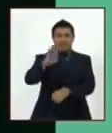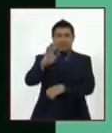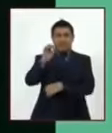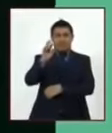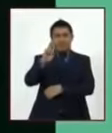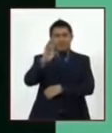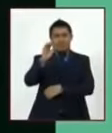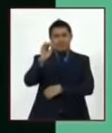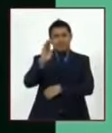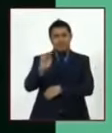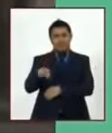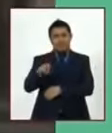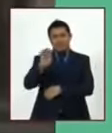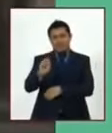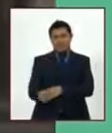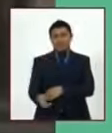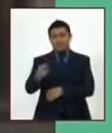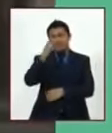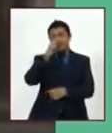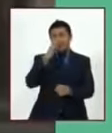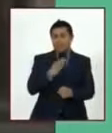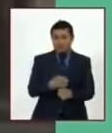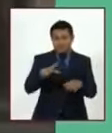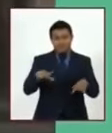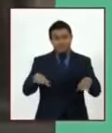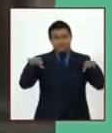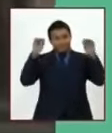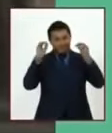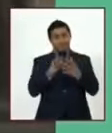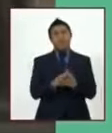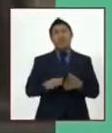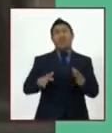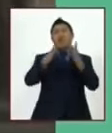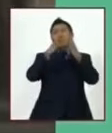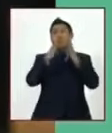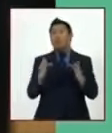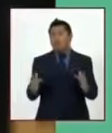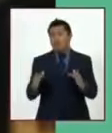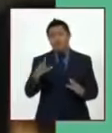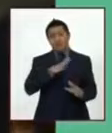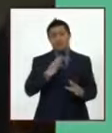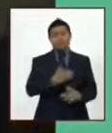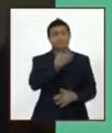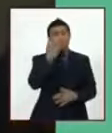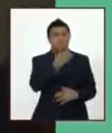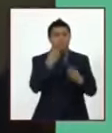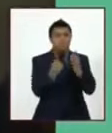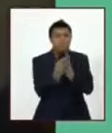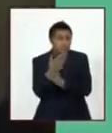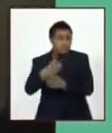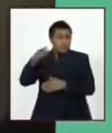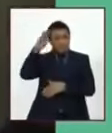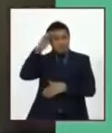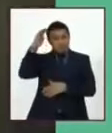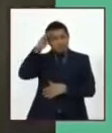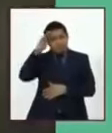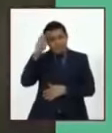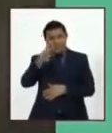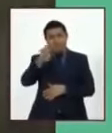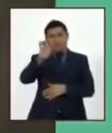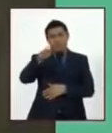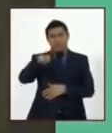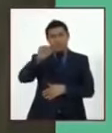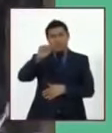la dirección del imperio. Los Borbones de origen francés traen toda esta tradición del nuevo pensamiento que se había inaugurado por Renato